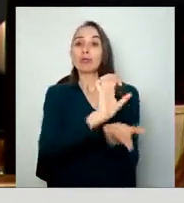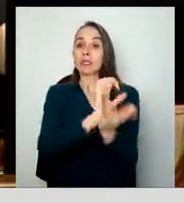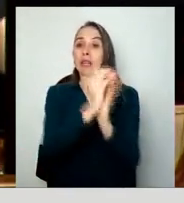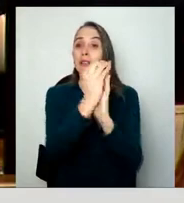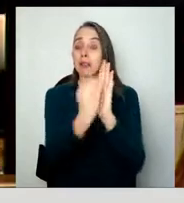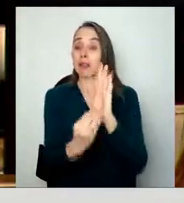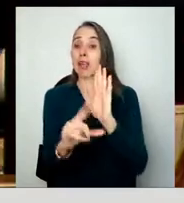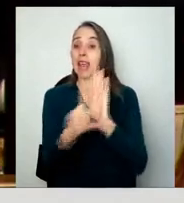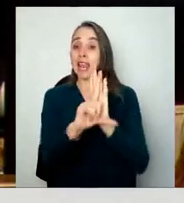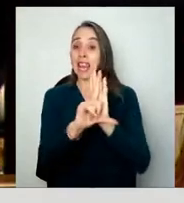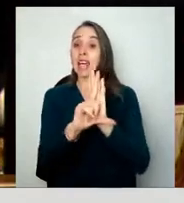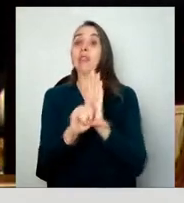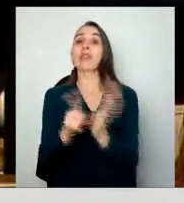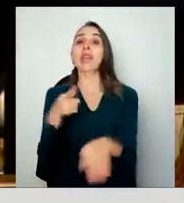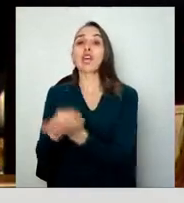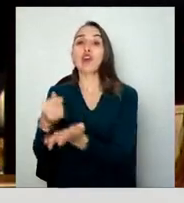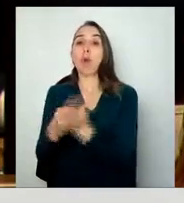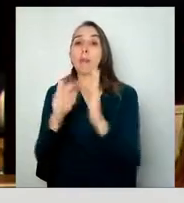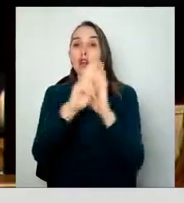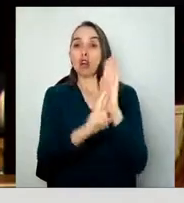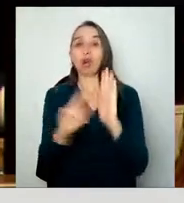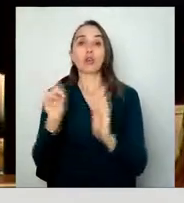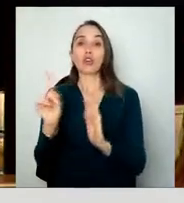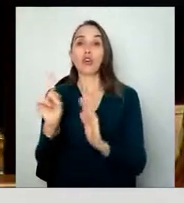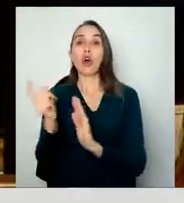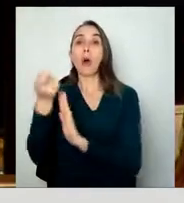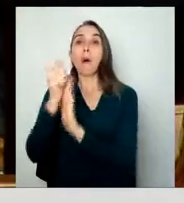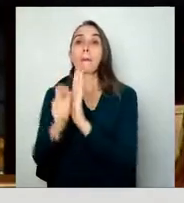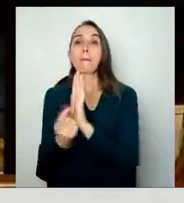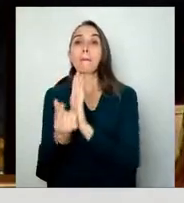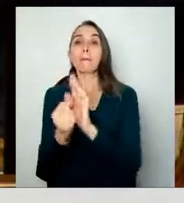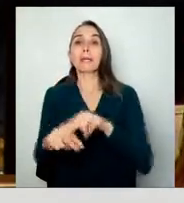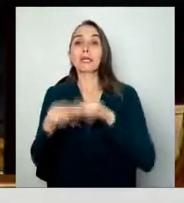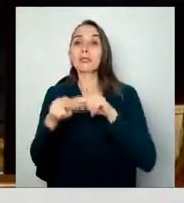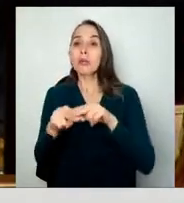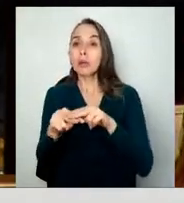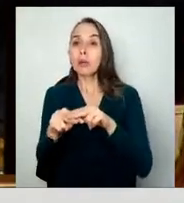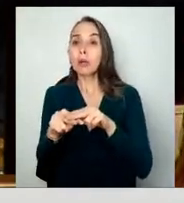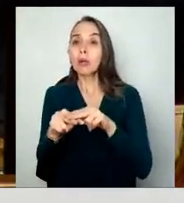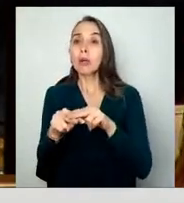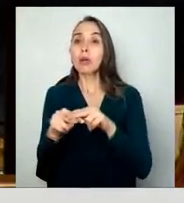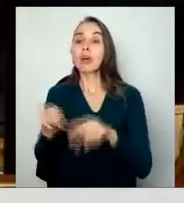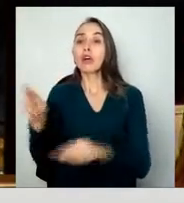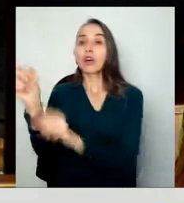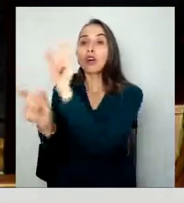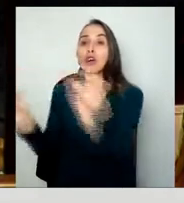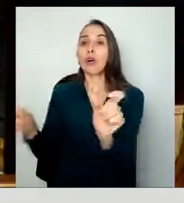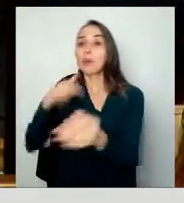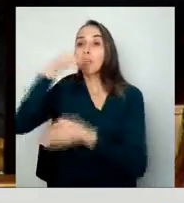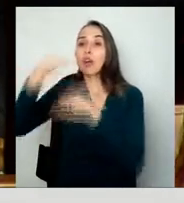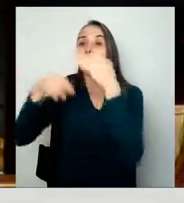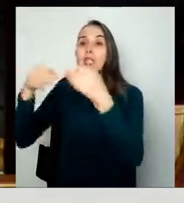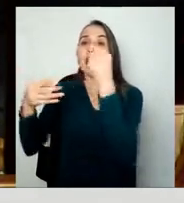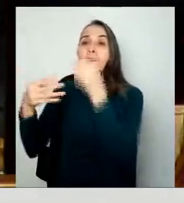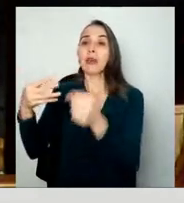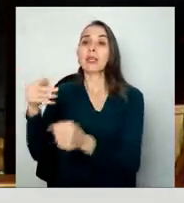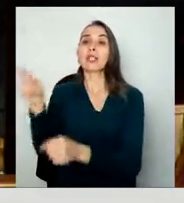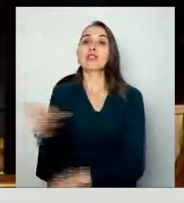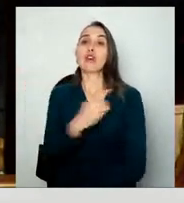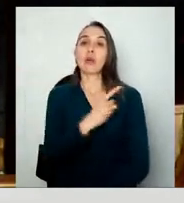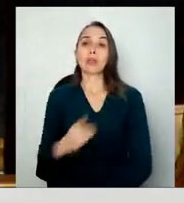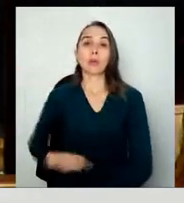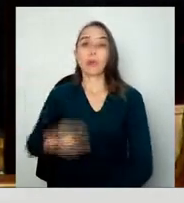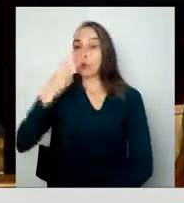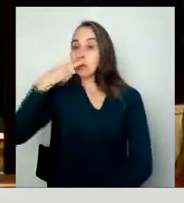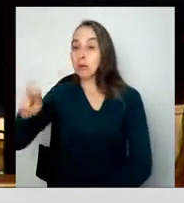compras No en el presupuesto como es parte de los casos que han mencionado aquí diputados el sistema de